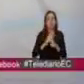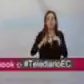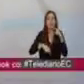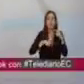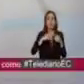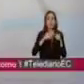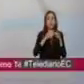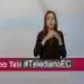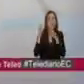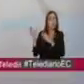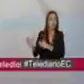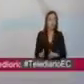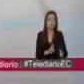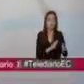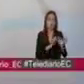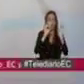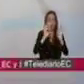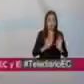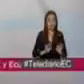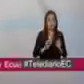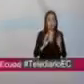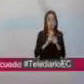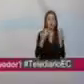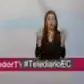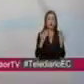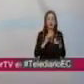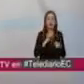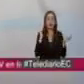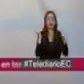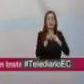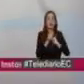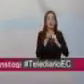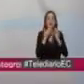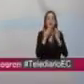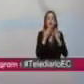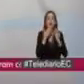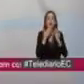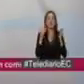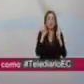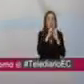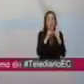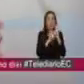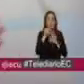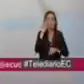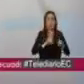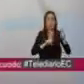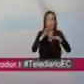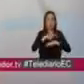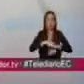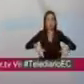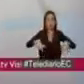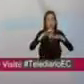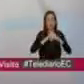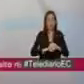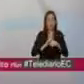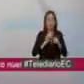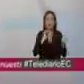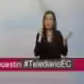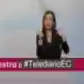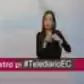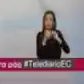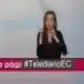el corte constitucional emite el fallo de medidas cautelares pues bueno quedamos un poco la expectativa de qué va a pasar si nos vamos por la